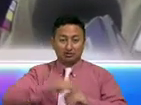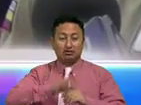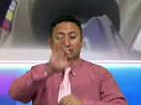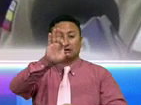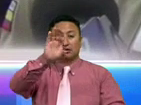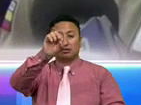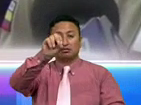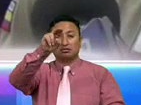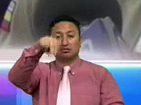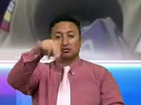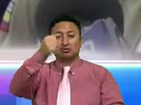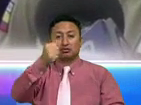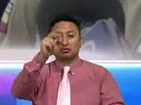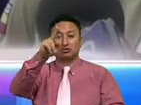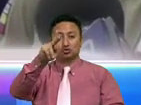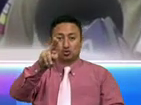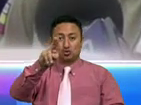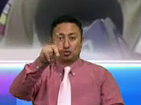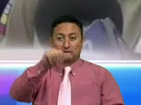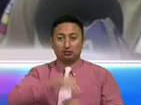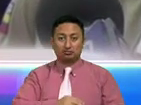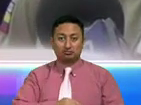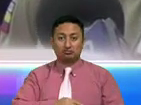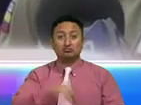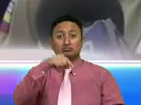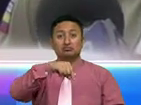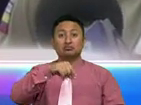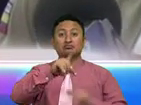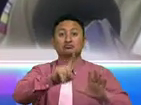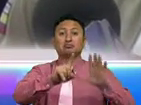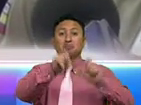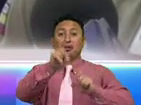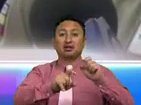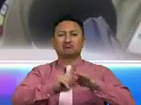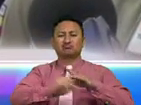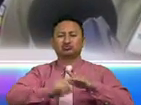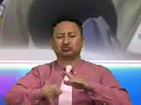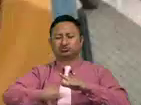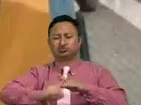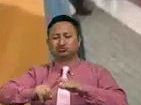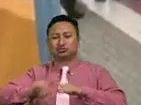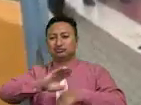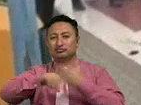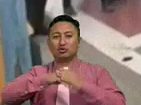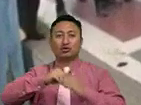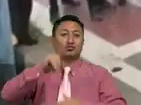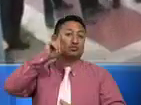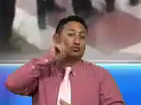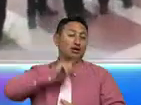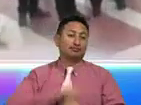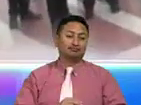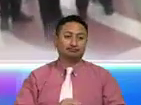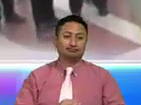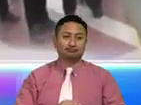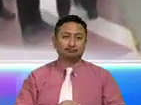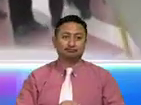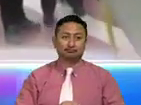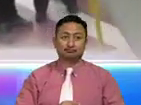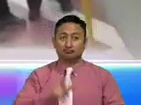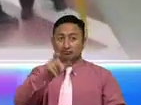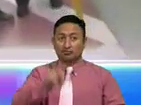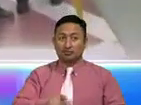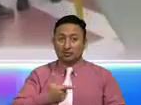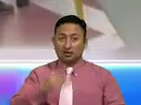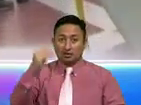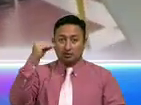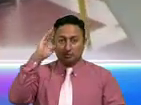indicaron que de esa lancha habían salido en precipitada carrera 6 personas afrodescendientes. La policía fue notificada del hecho. Los uniformados